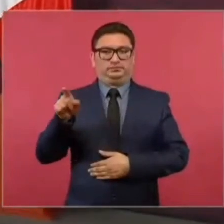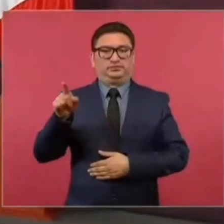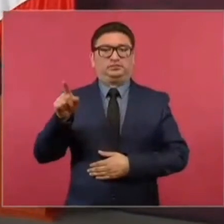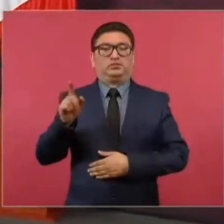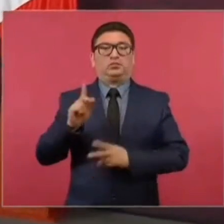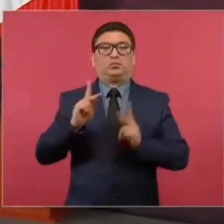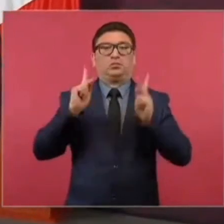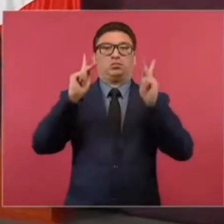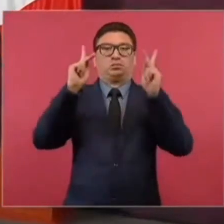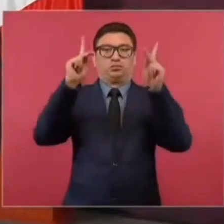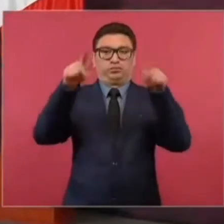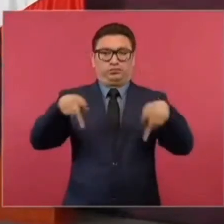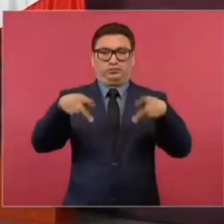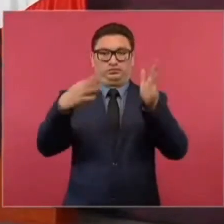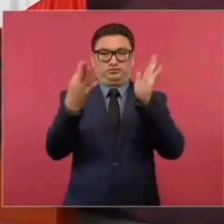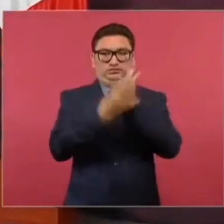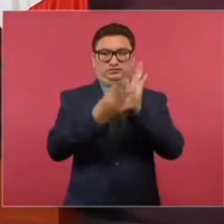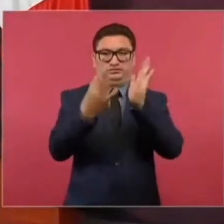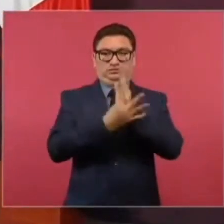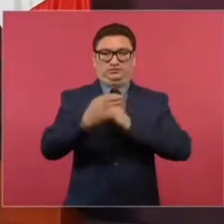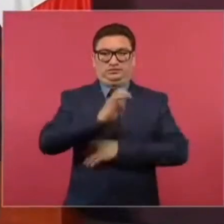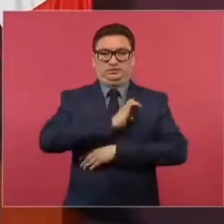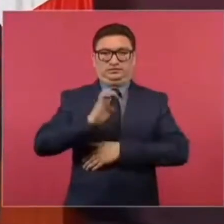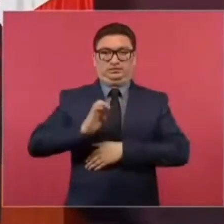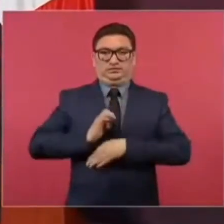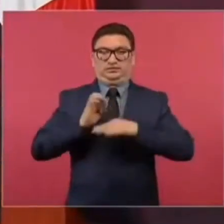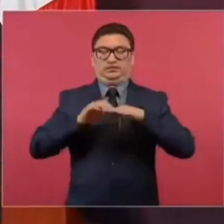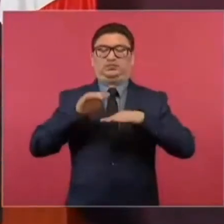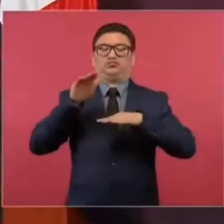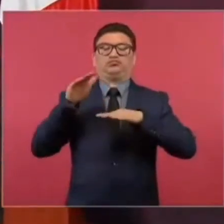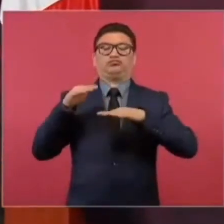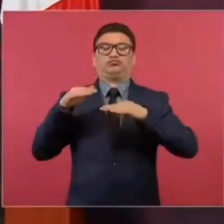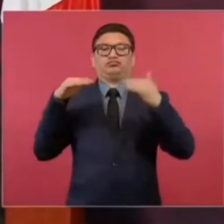del puente de fierro de Ecatepec hasta